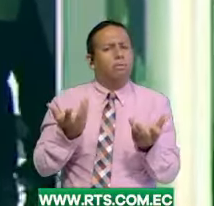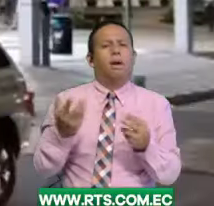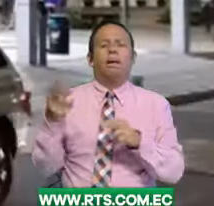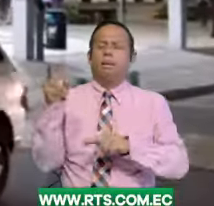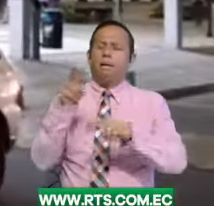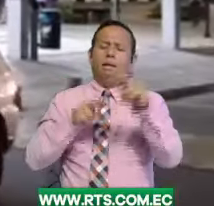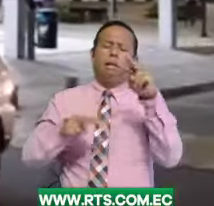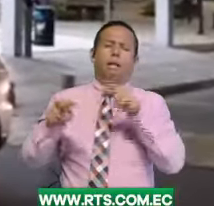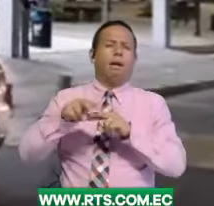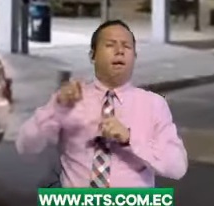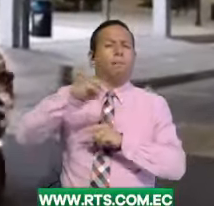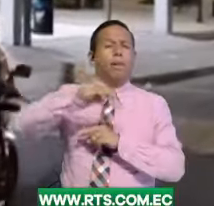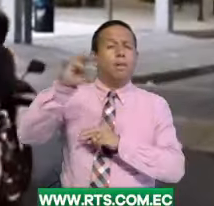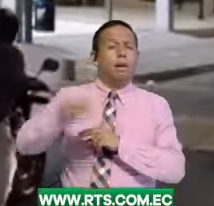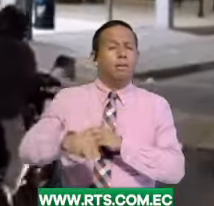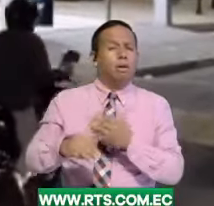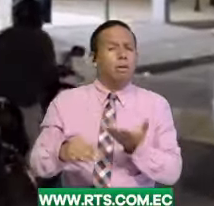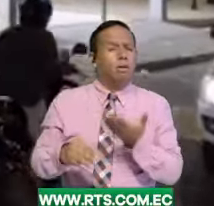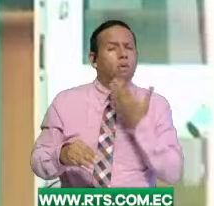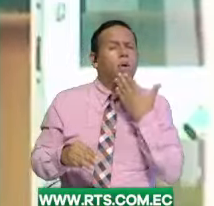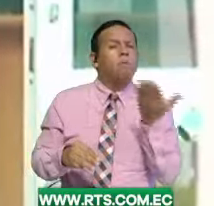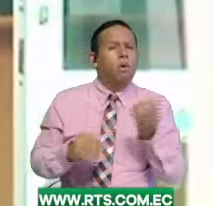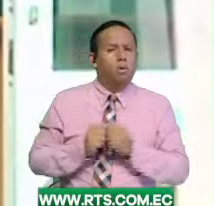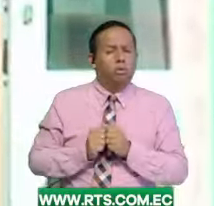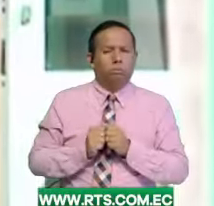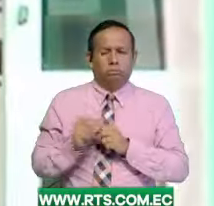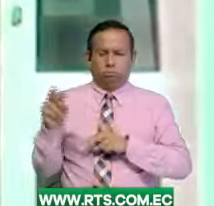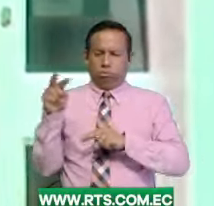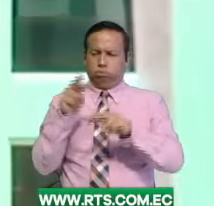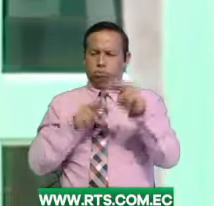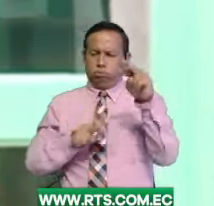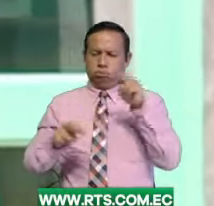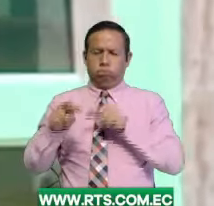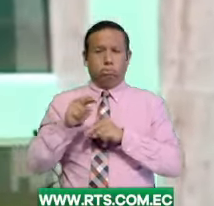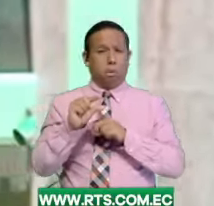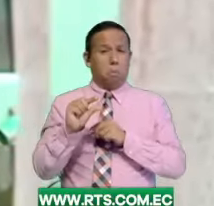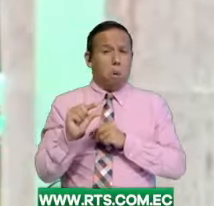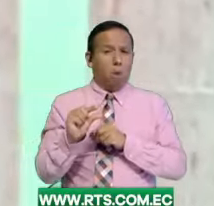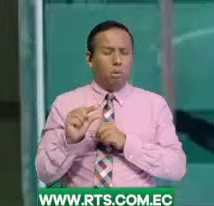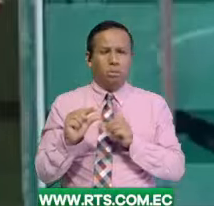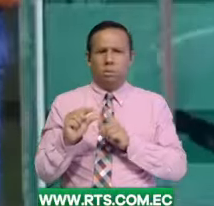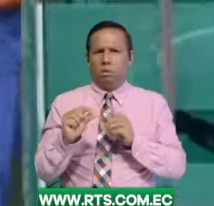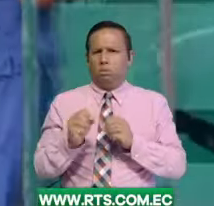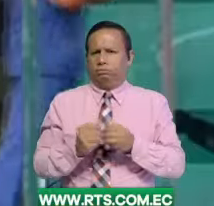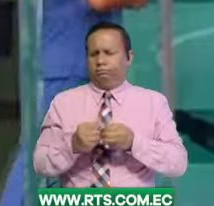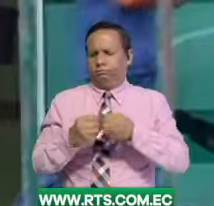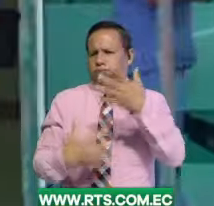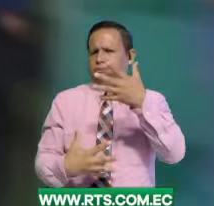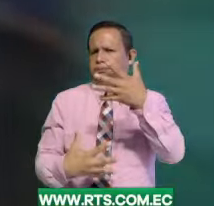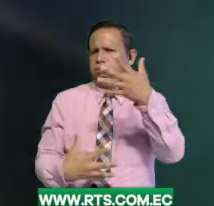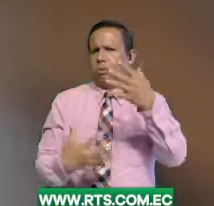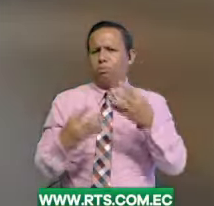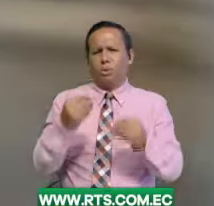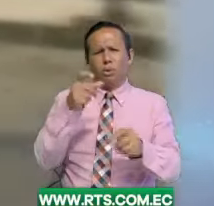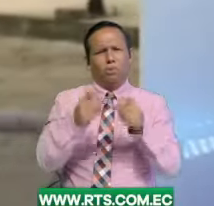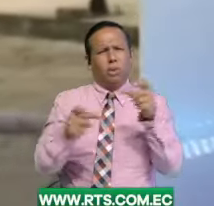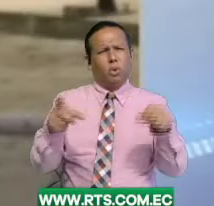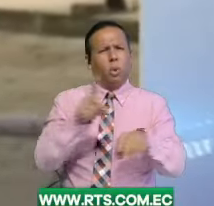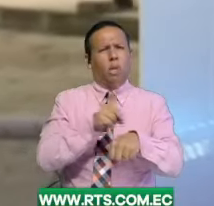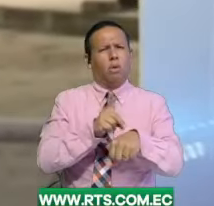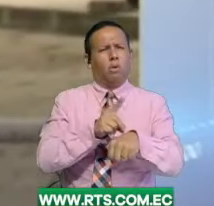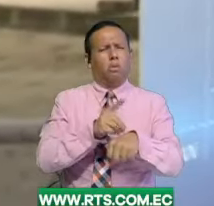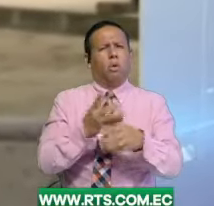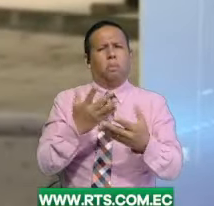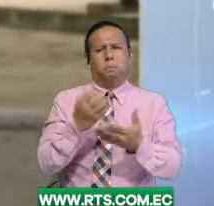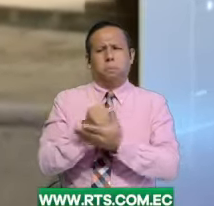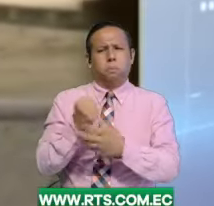sistema de salud pública identificaron no pocas causas que agudizan la tasa de desempleo las vacunas